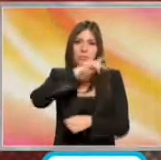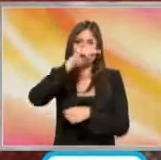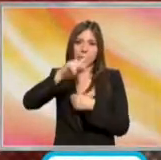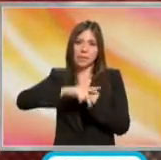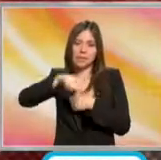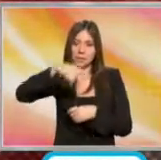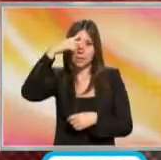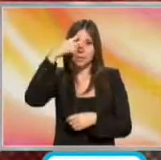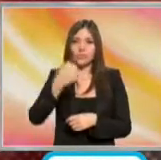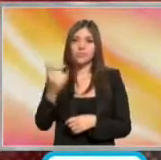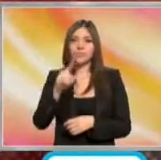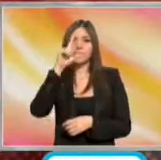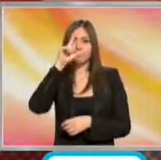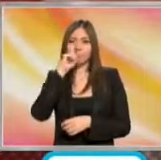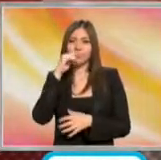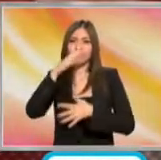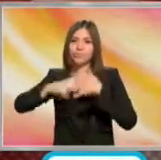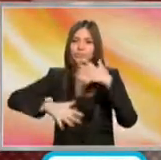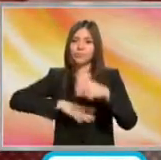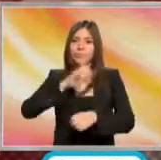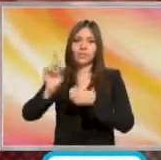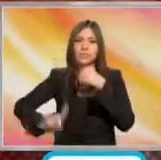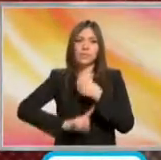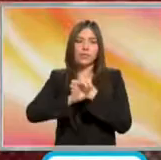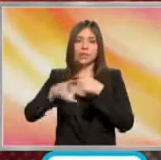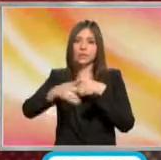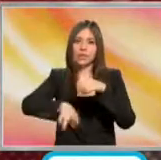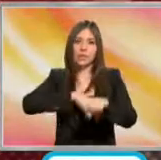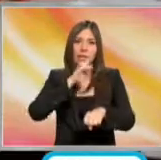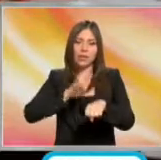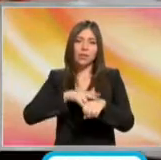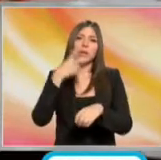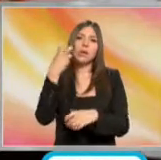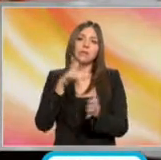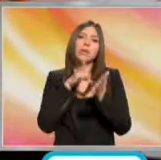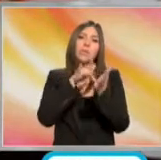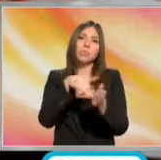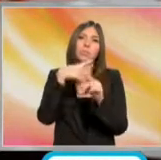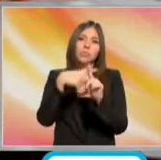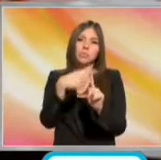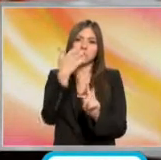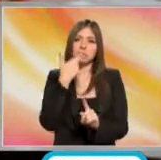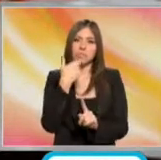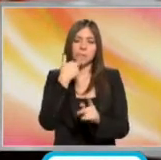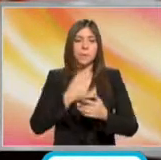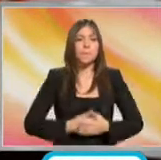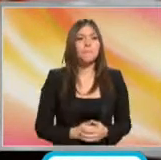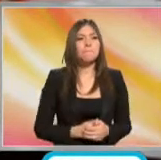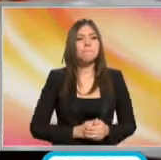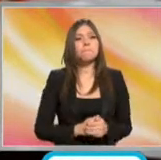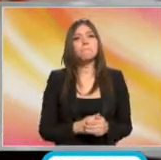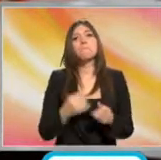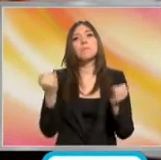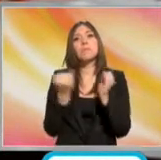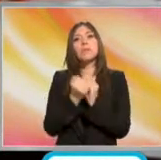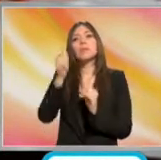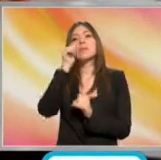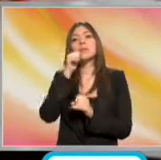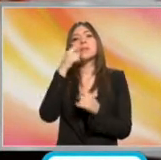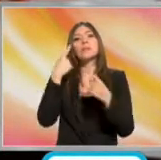han desgraciadamente afectado, pues ha estado presente la Cruz Roja. Es importante mencionar que de acuerdo a las